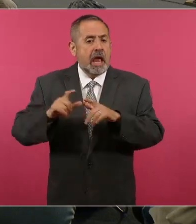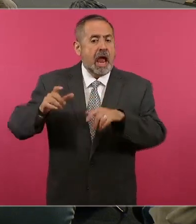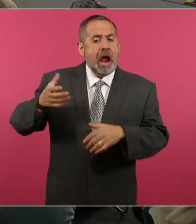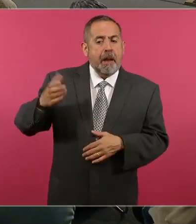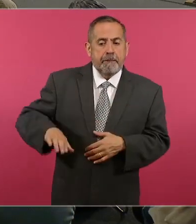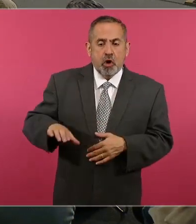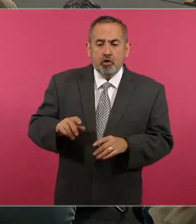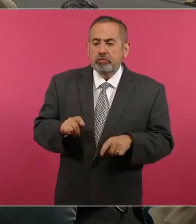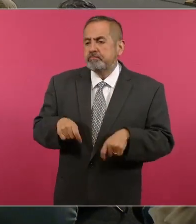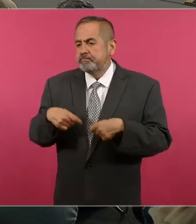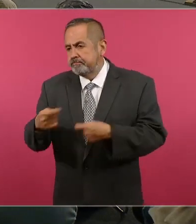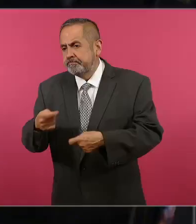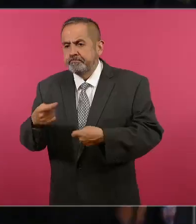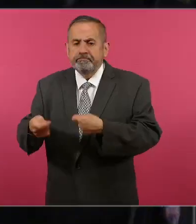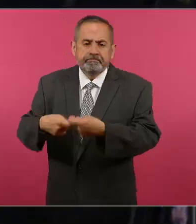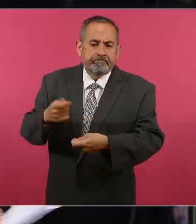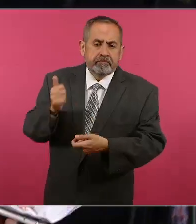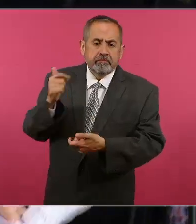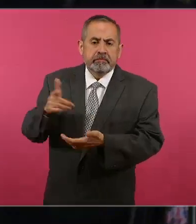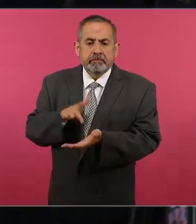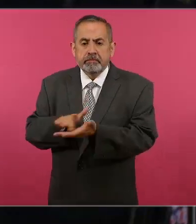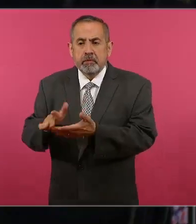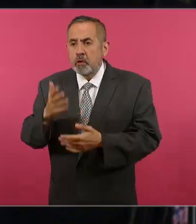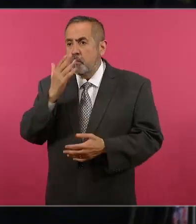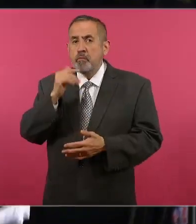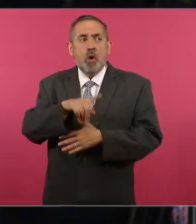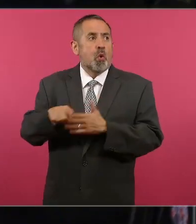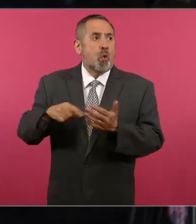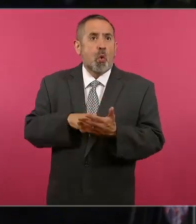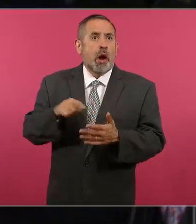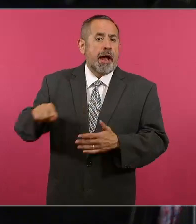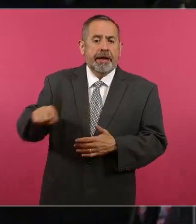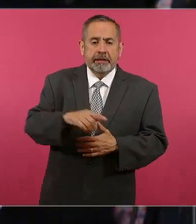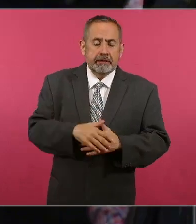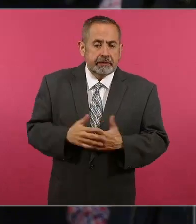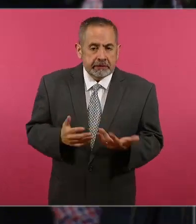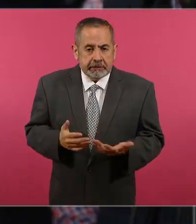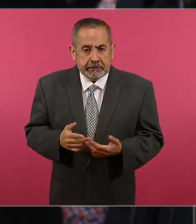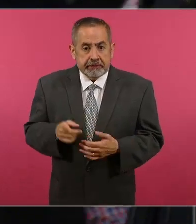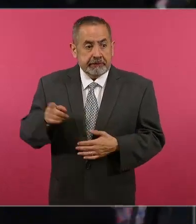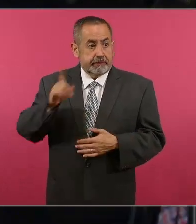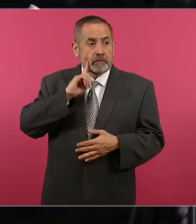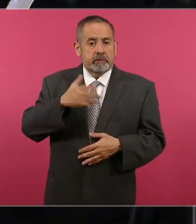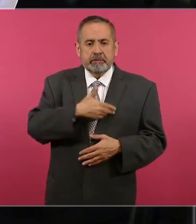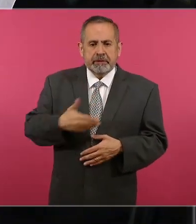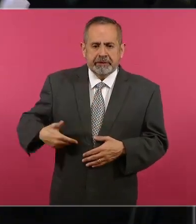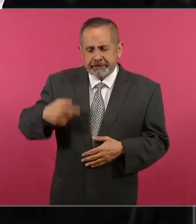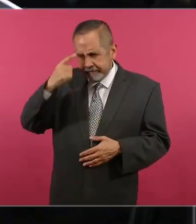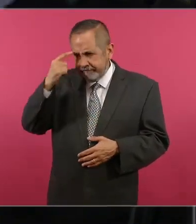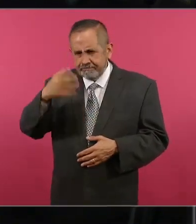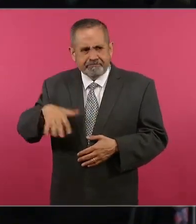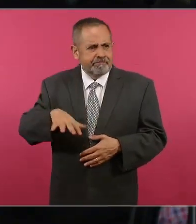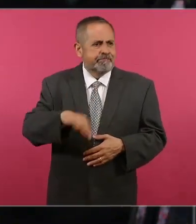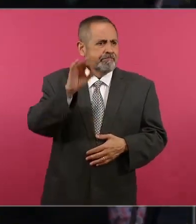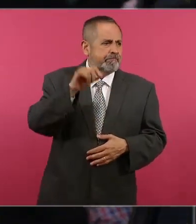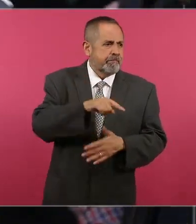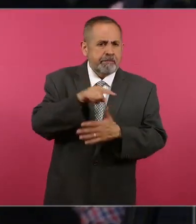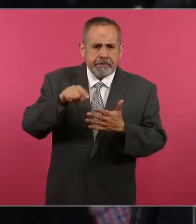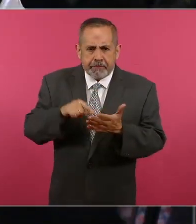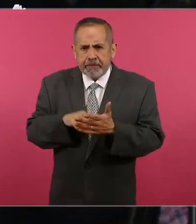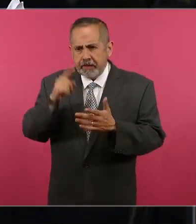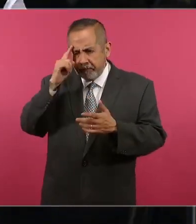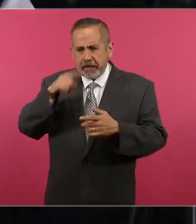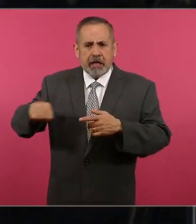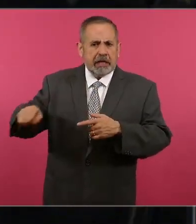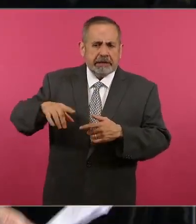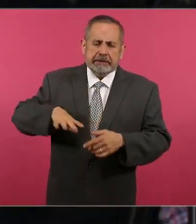cosas para improvisar. No tienen lugar. Entonces descubrió la presidenta, le digo, hay que buscar un lugar, hay que buscar unas cosas para que luche